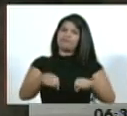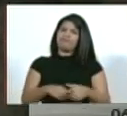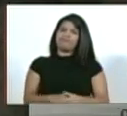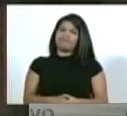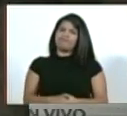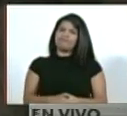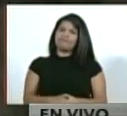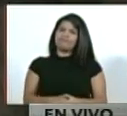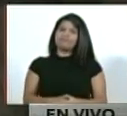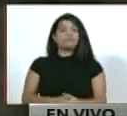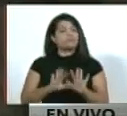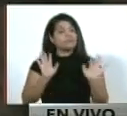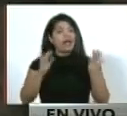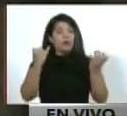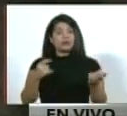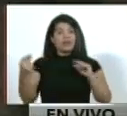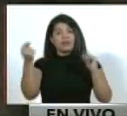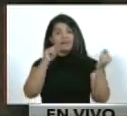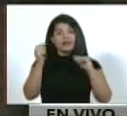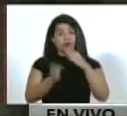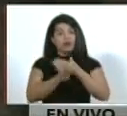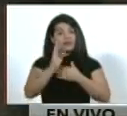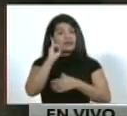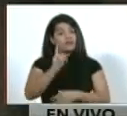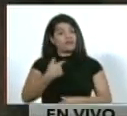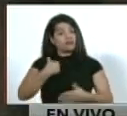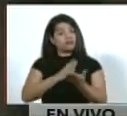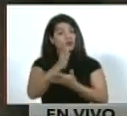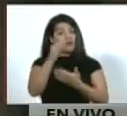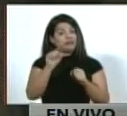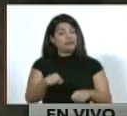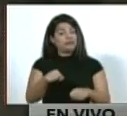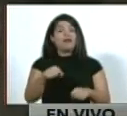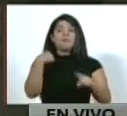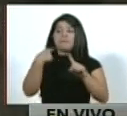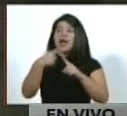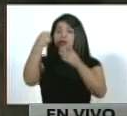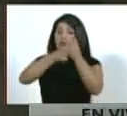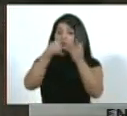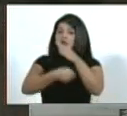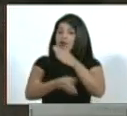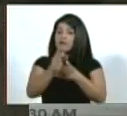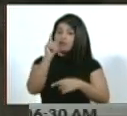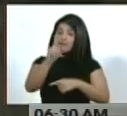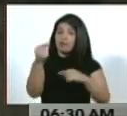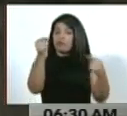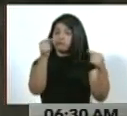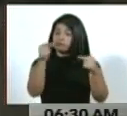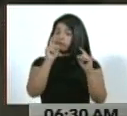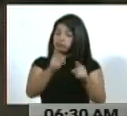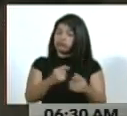Y esos son los debates que todavía tenemos que seguir dando. Y las luchas que tenemos que seguir dando.